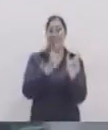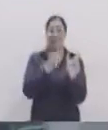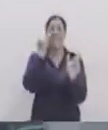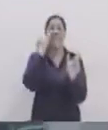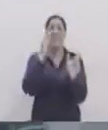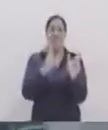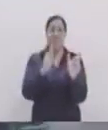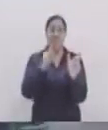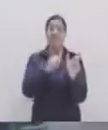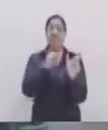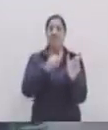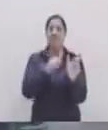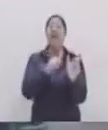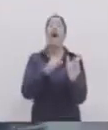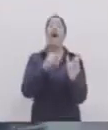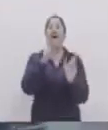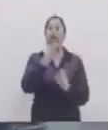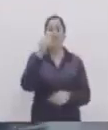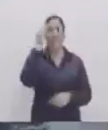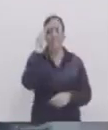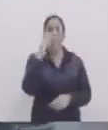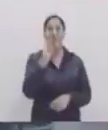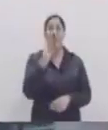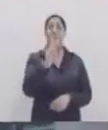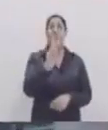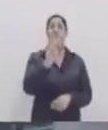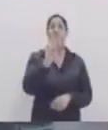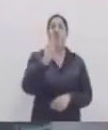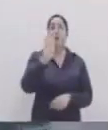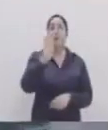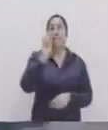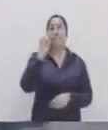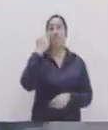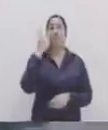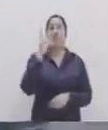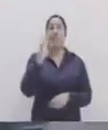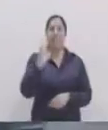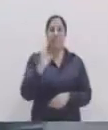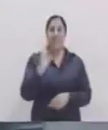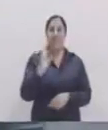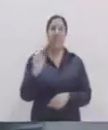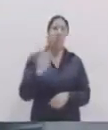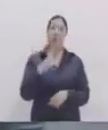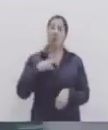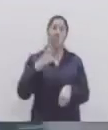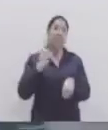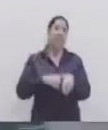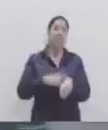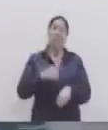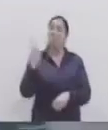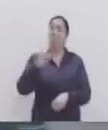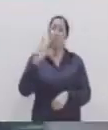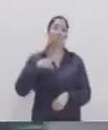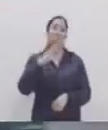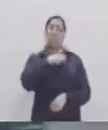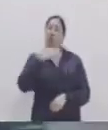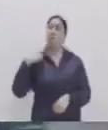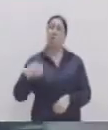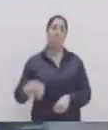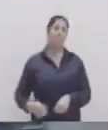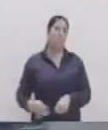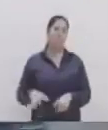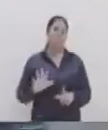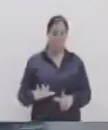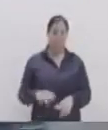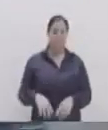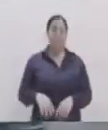una acción que termina en ar, ir, estamos hablando de un verboide infinitivo. Cuando tenemos una acción que termina en